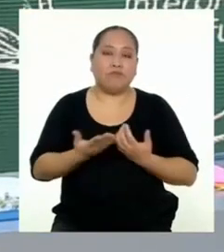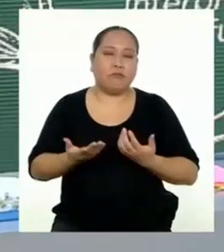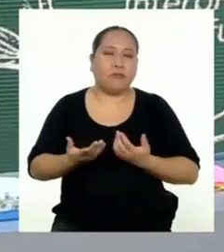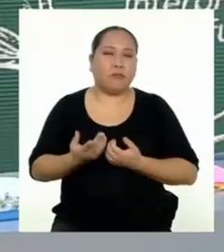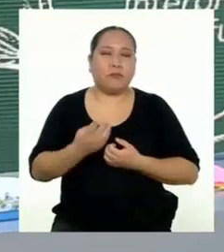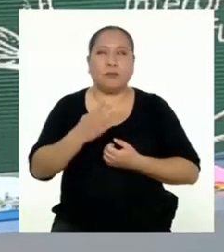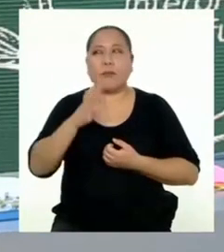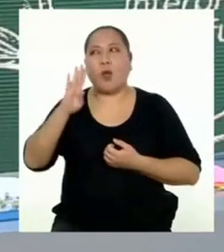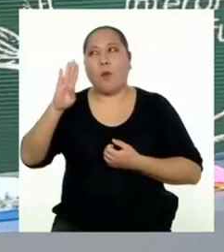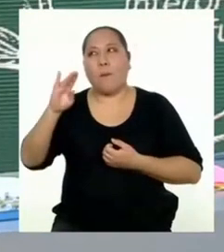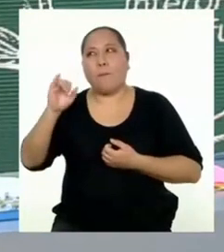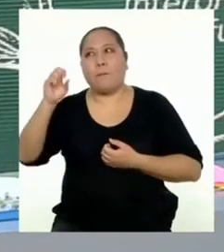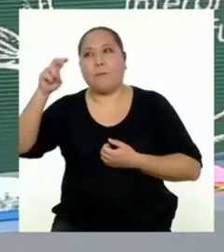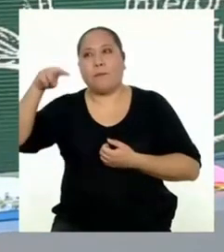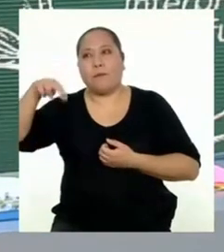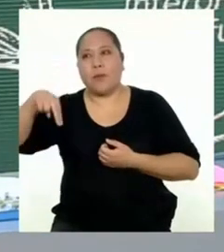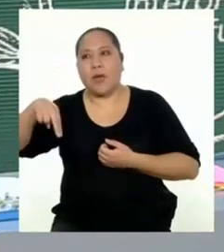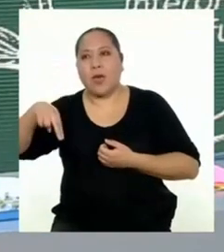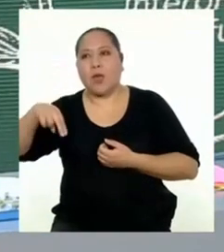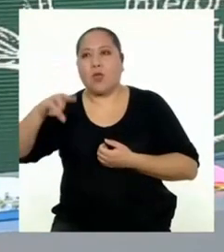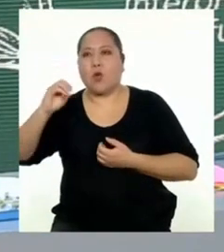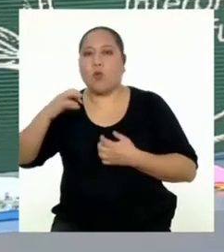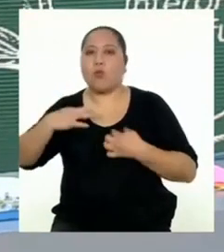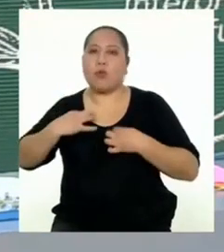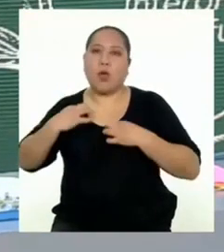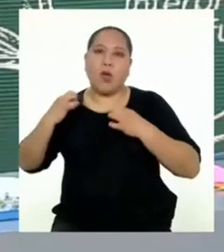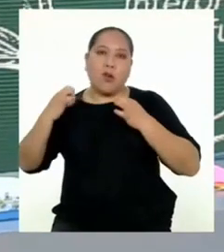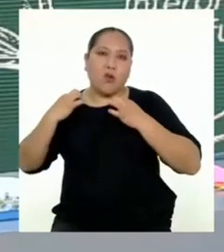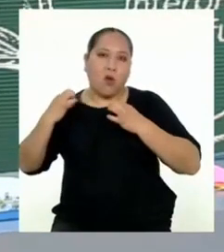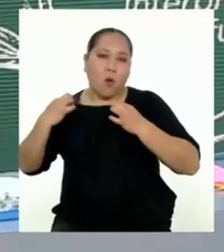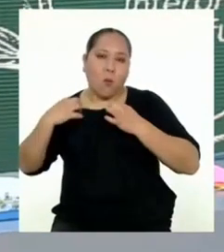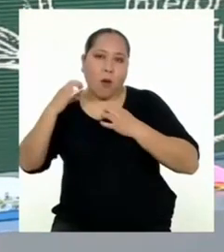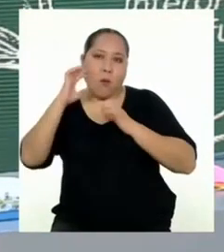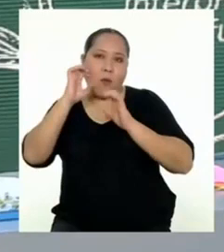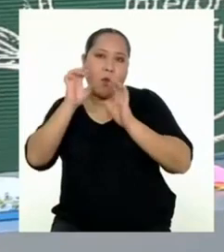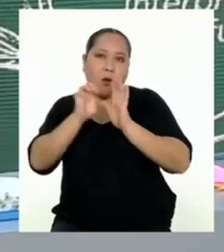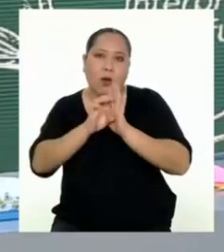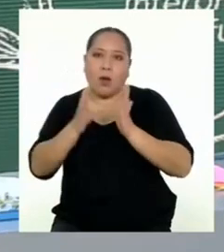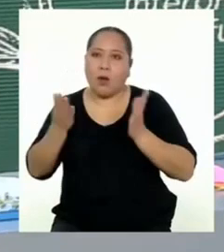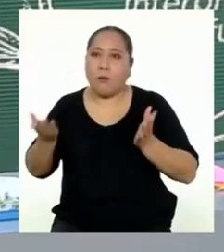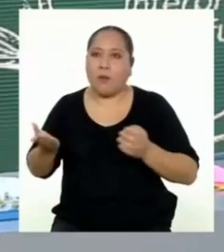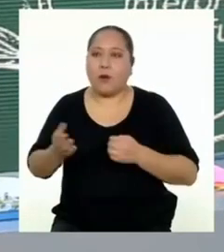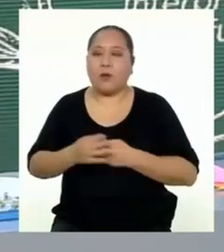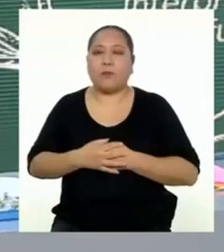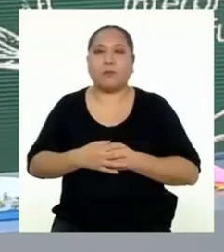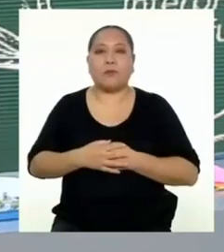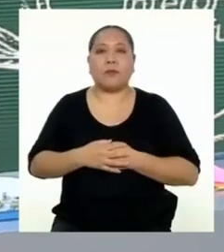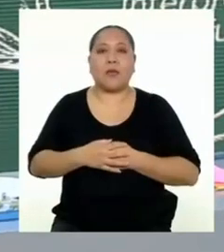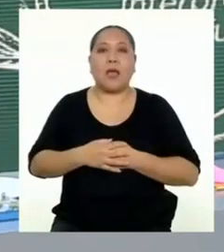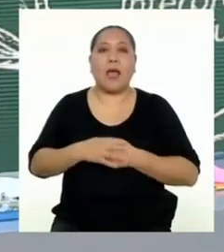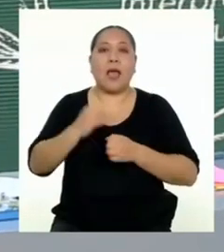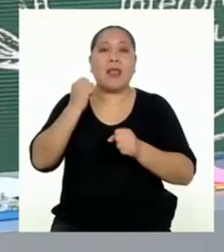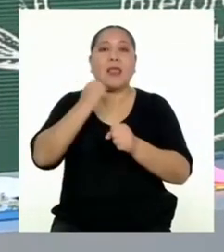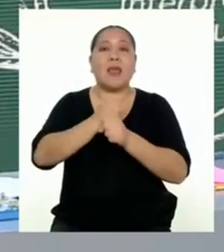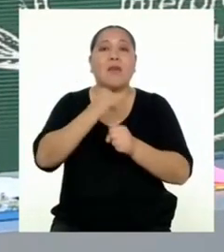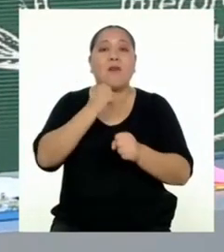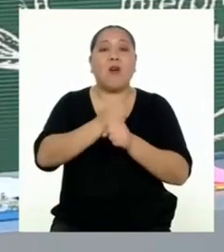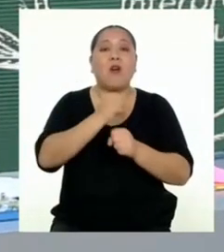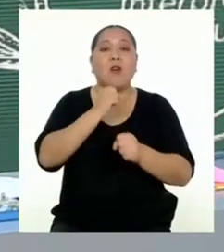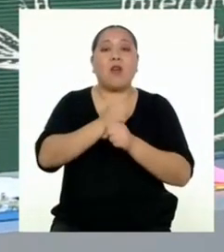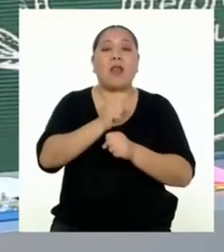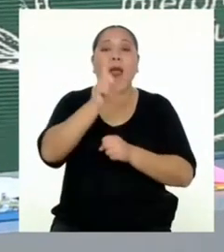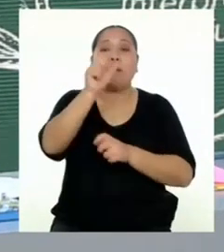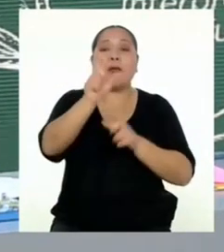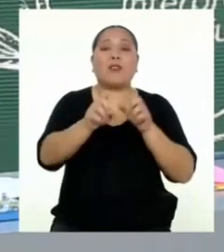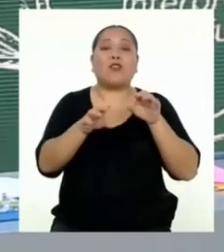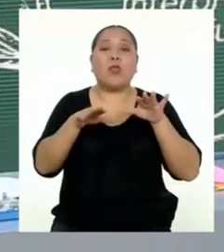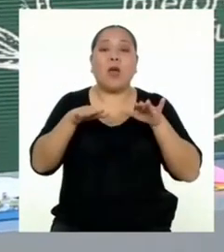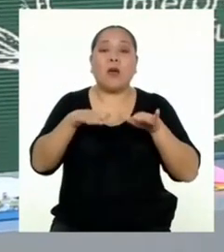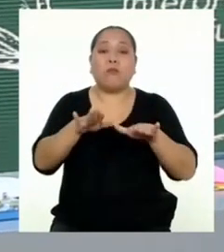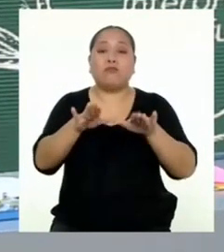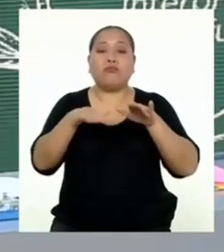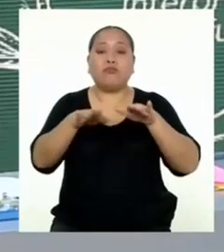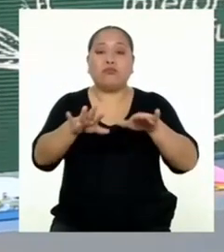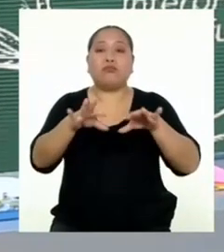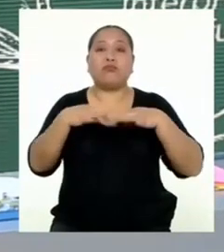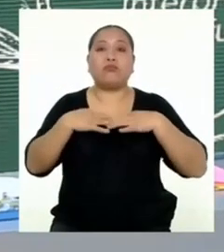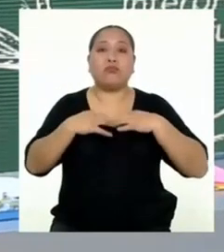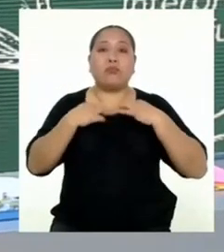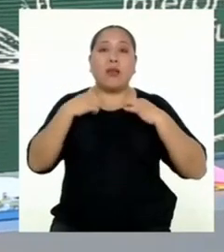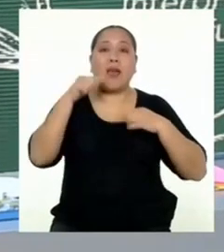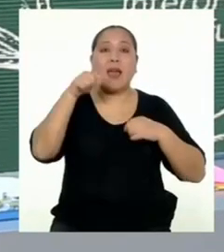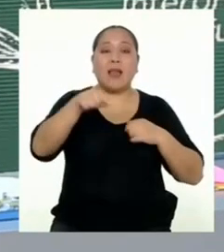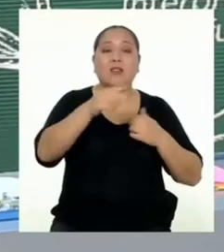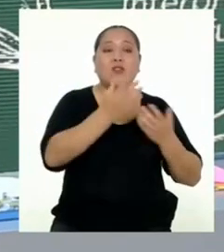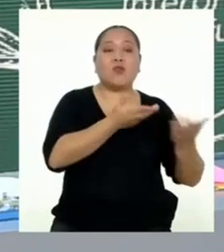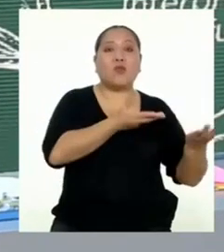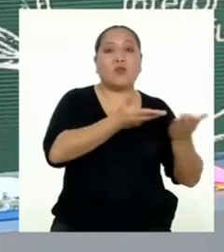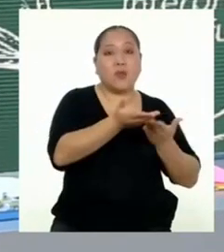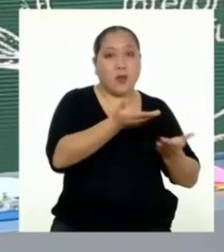Entonces, un bien sería una prenda de vestir, como esta polera. El trabajo de la persona que confecciona estas prendas es